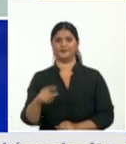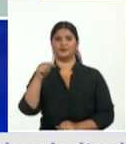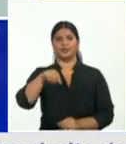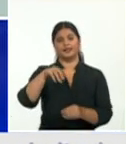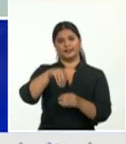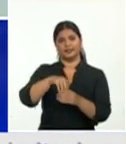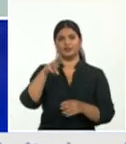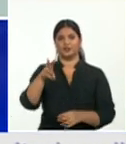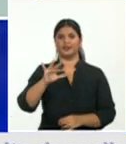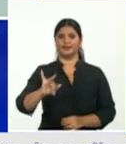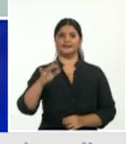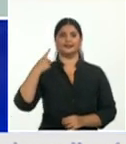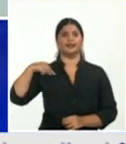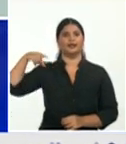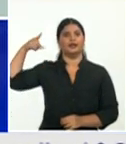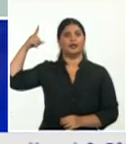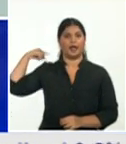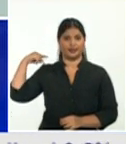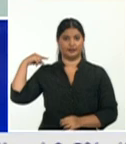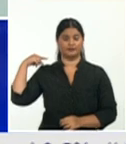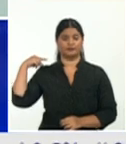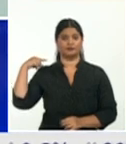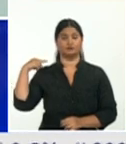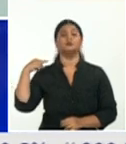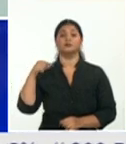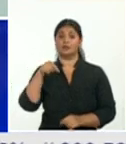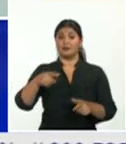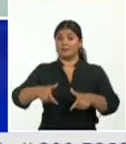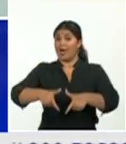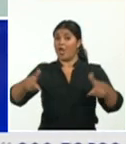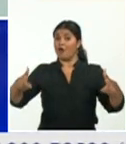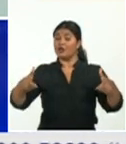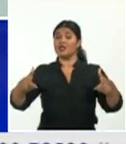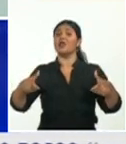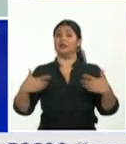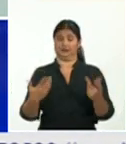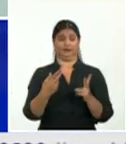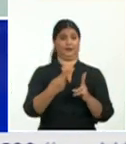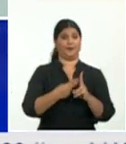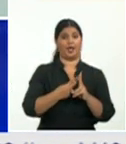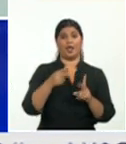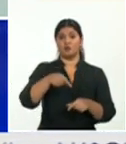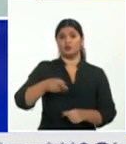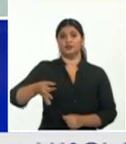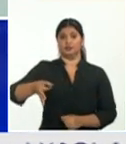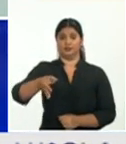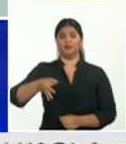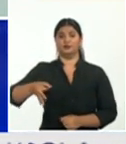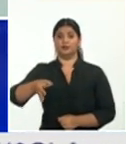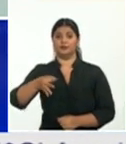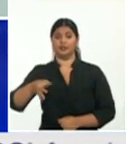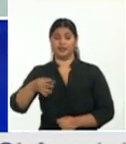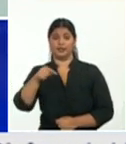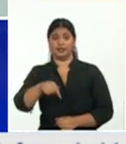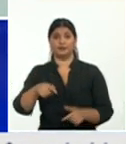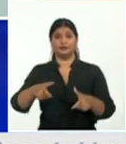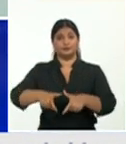37 ayer. Bayamo, que es donde siempre ha tenido la transmisión mayor, con la cifra más elevada,